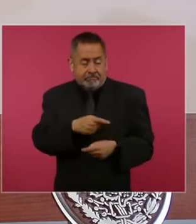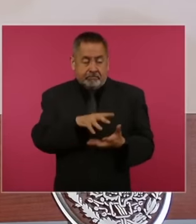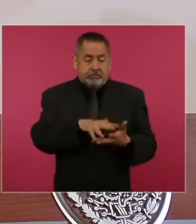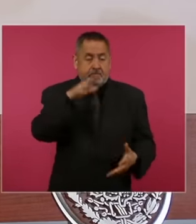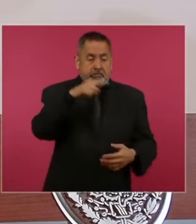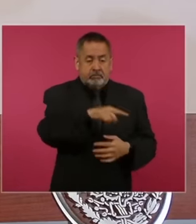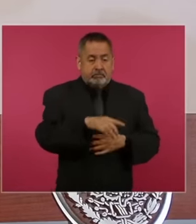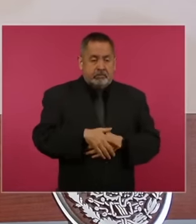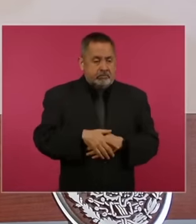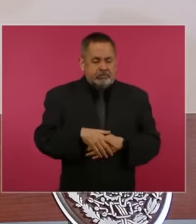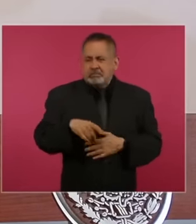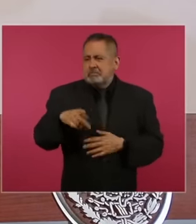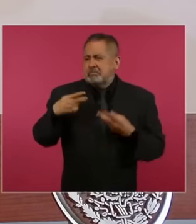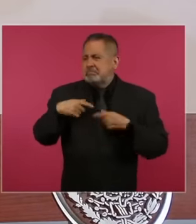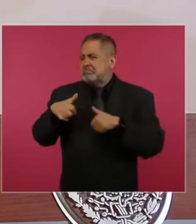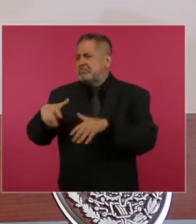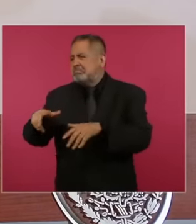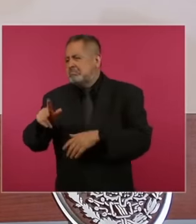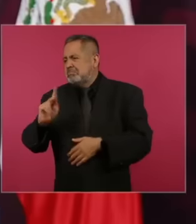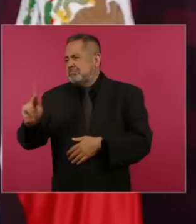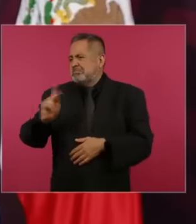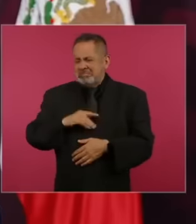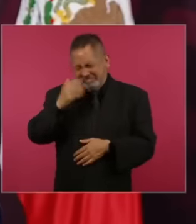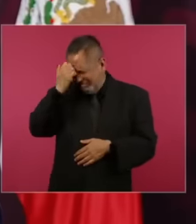los que no piensan en el prójimo.